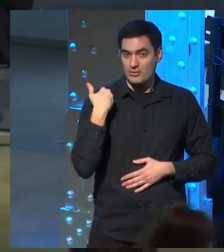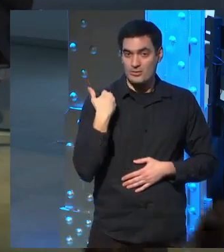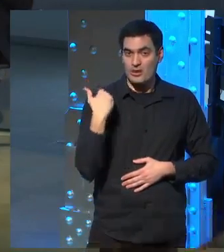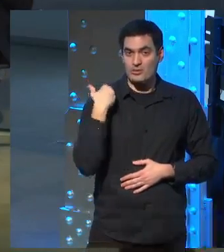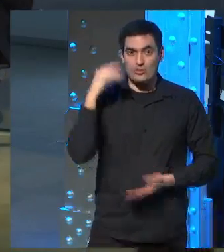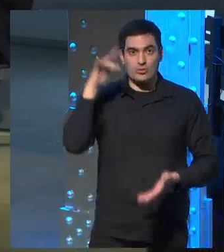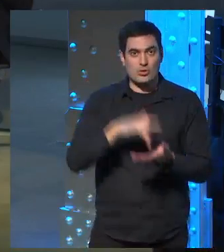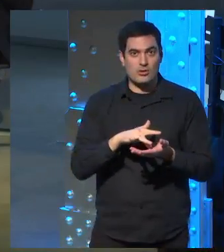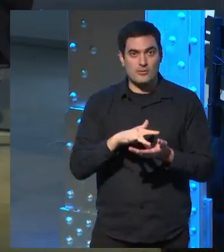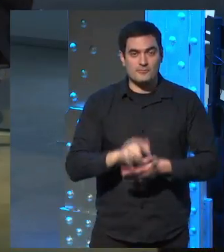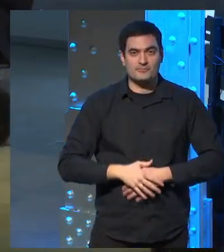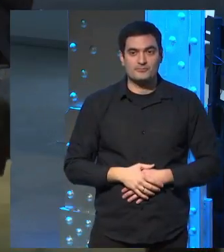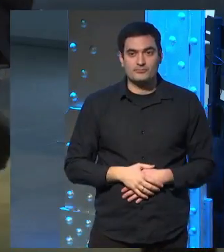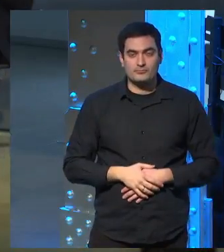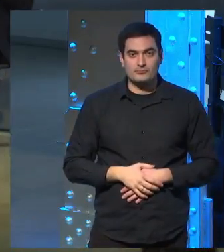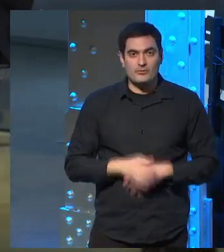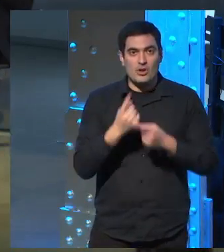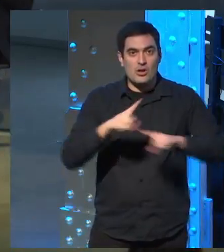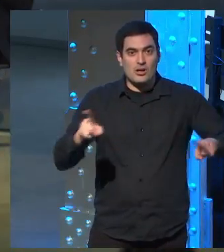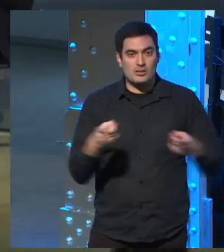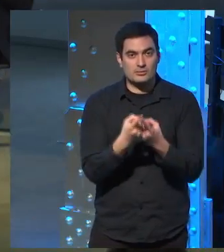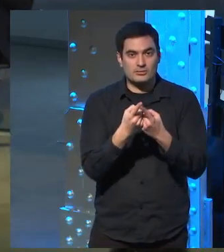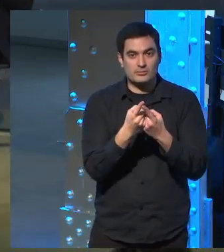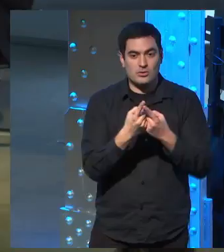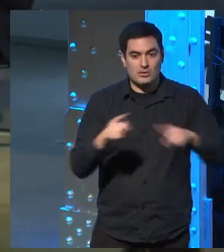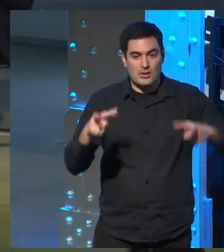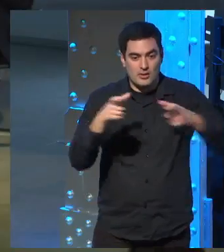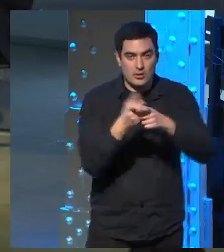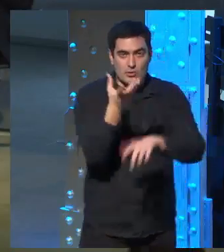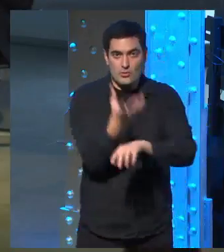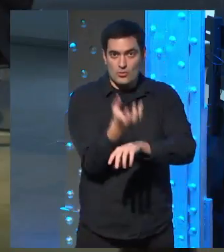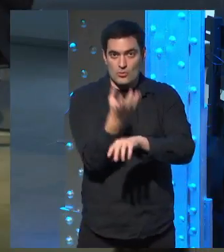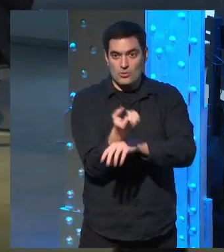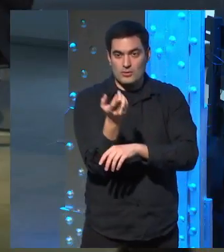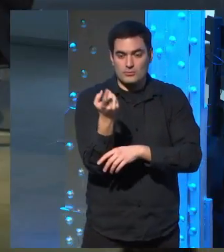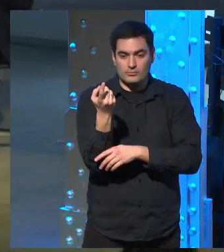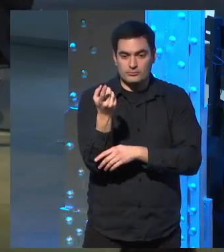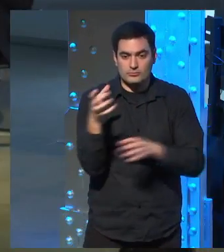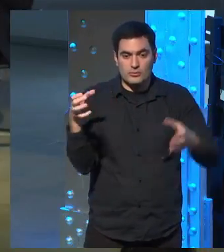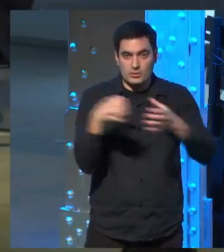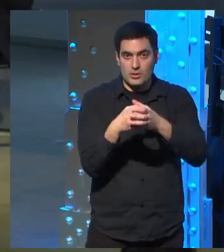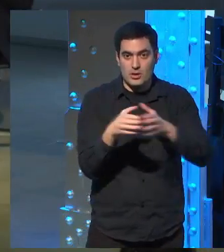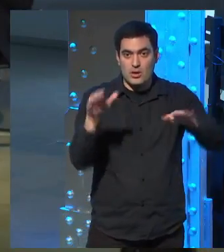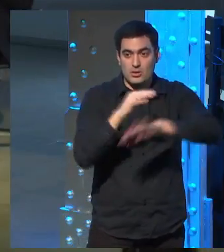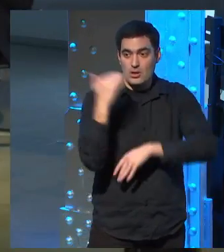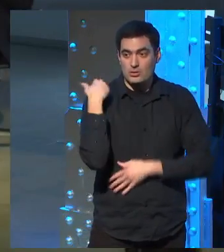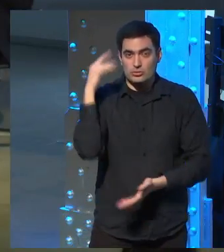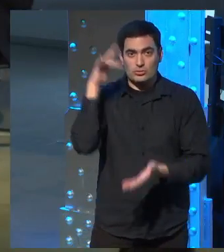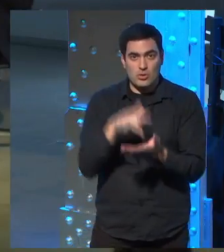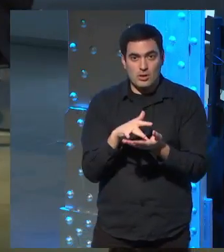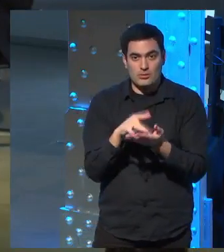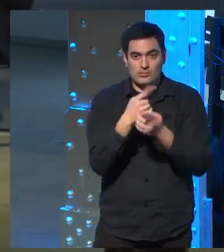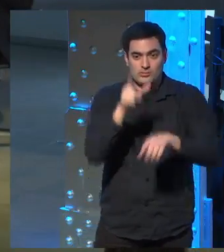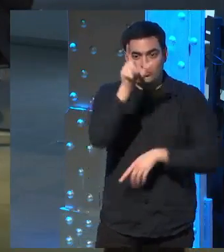en la orquesta con la que está grabado el disco y la orquesta con la que tocaron anoche estos dos